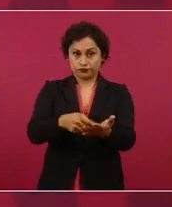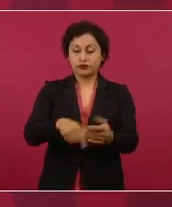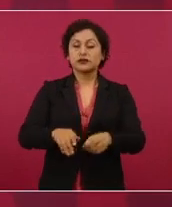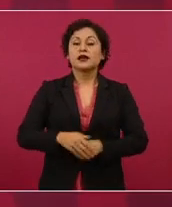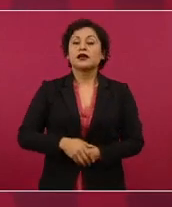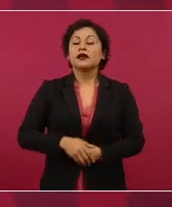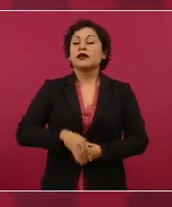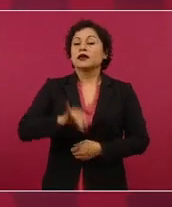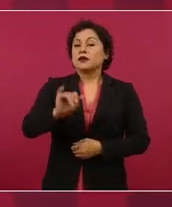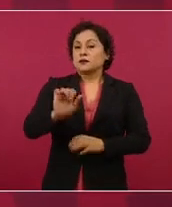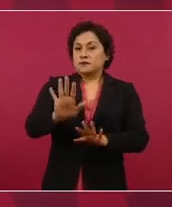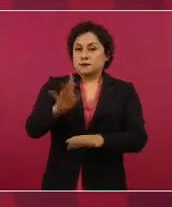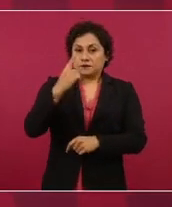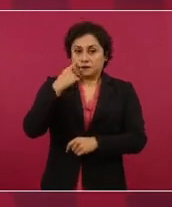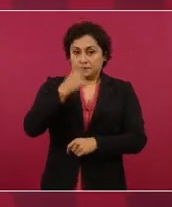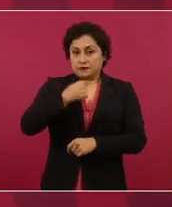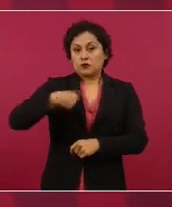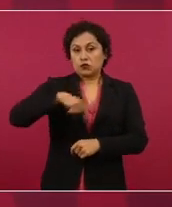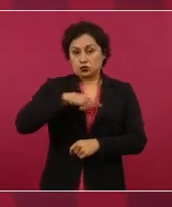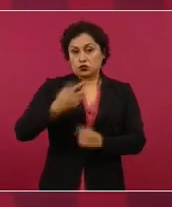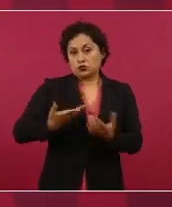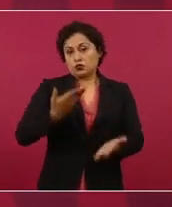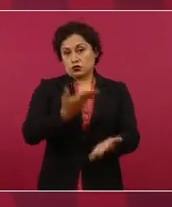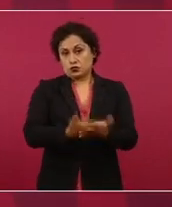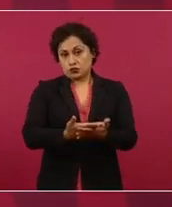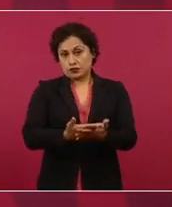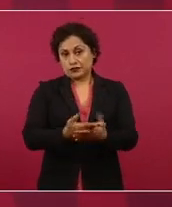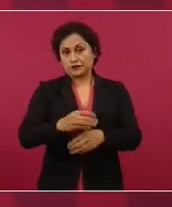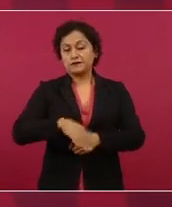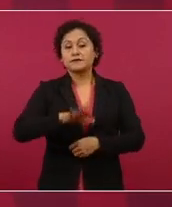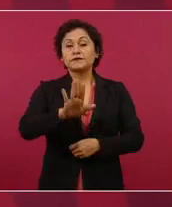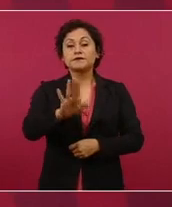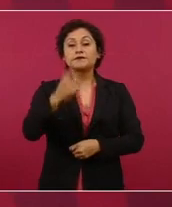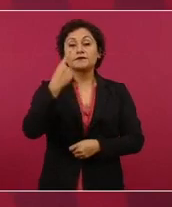estamos... La postura es...